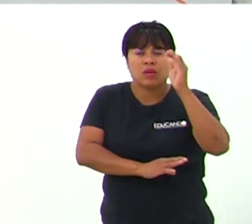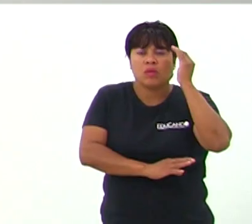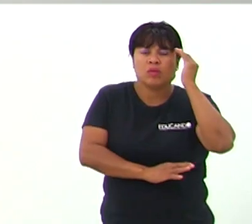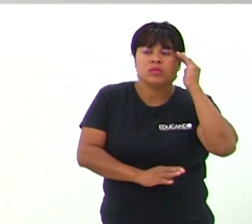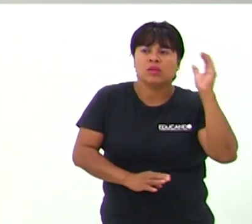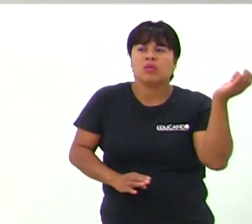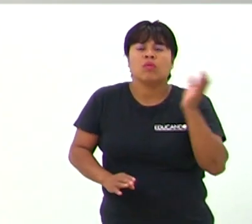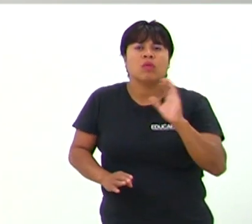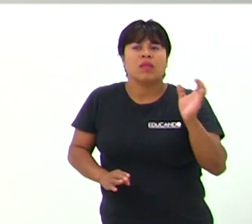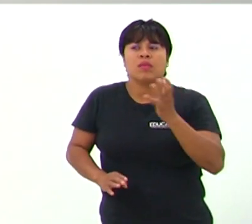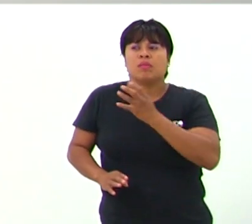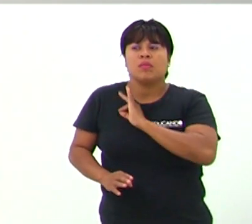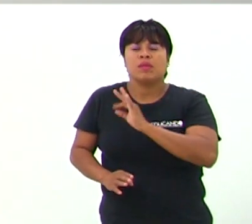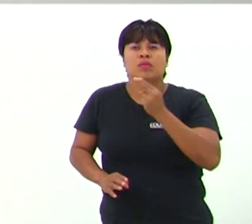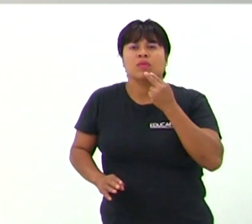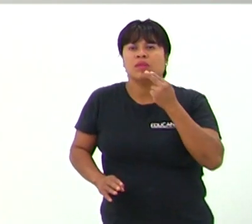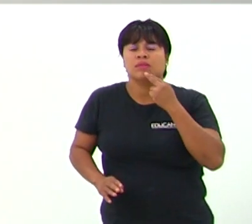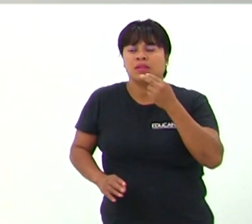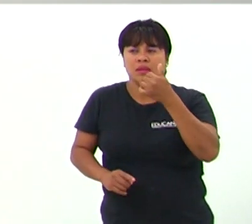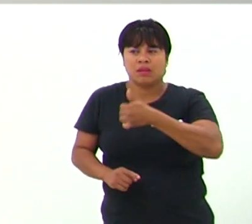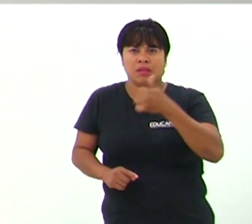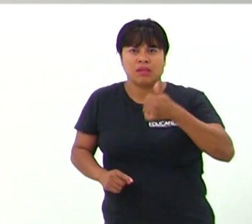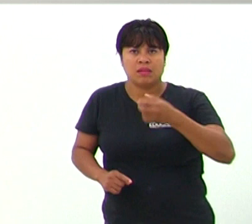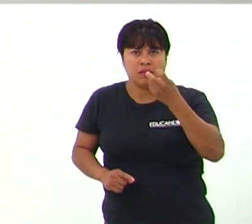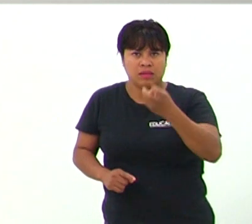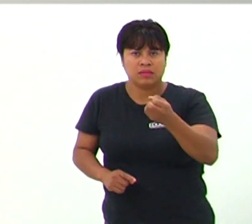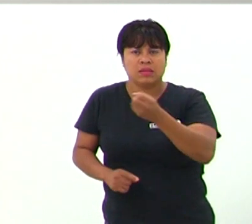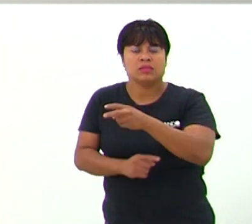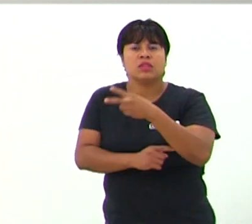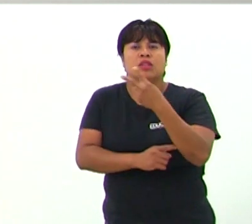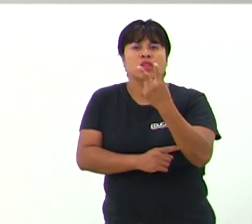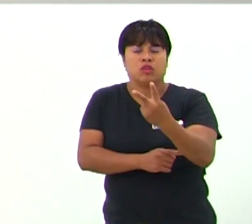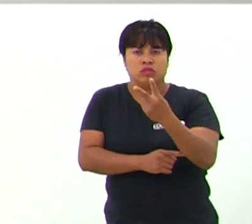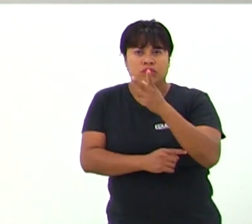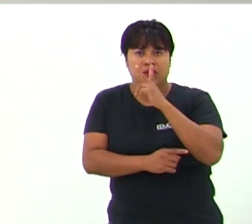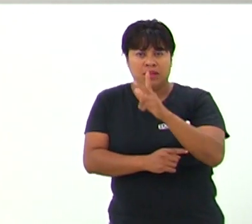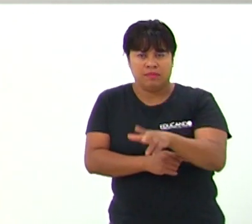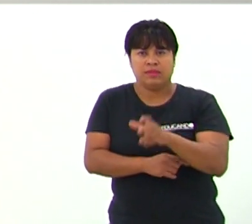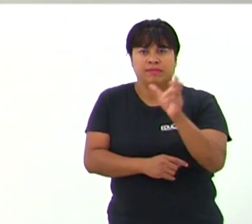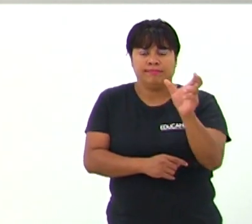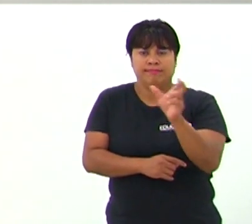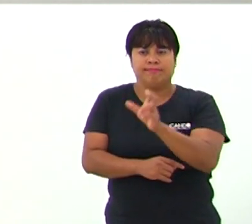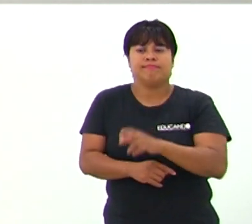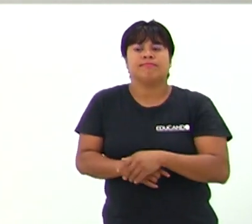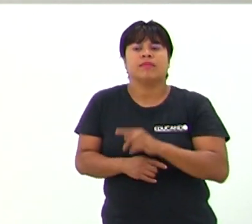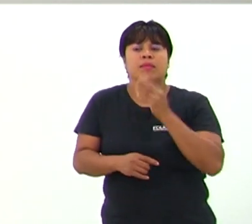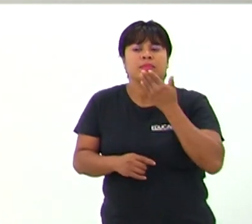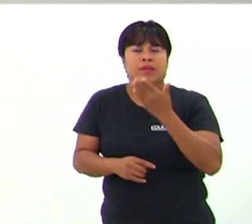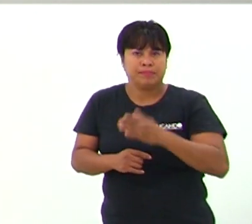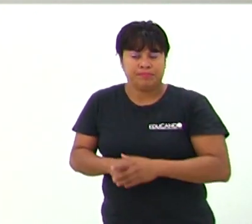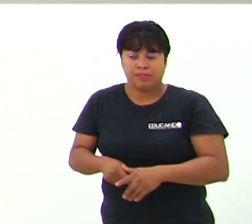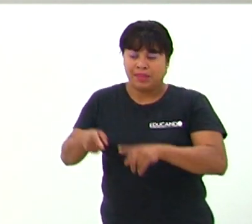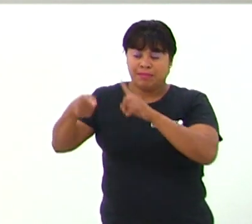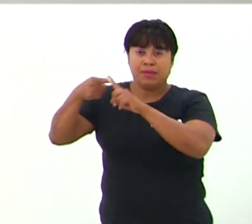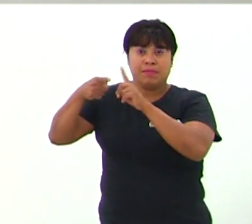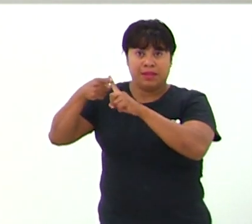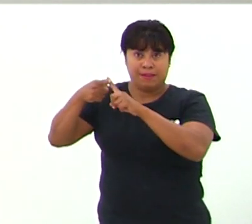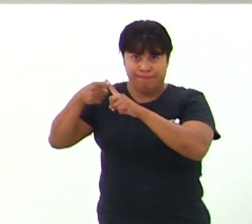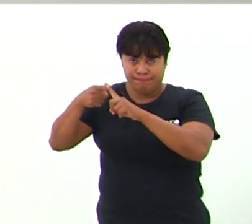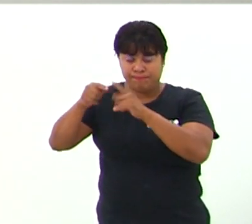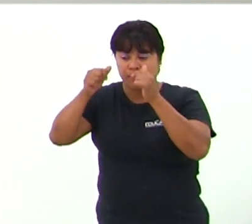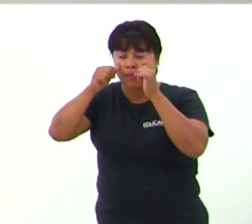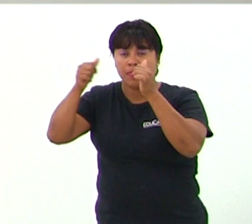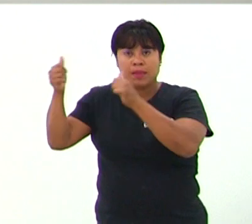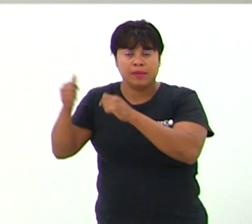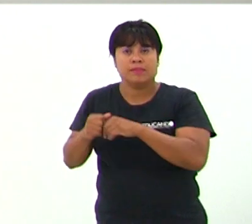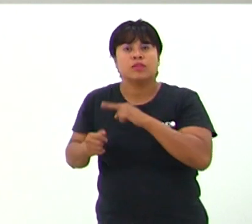qué momento se están utilizando cada una de estas dos frases. Bien, vamos con la primera. Mucha atención, tenemos